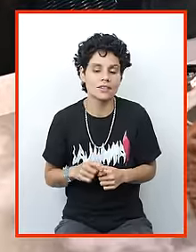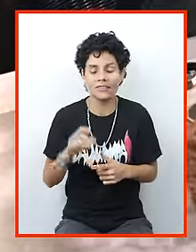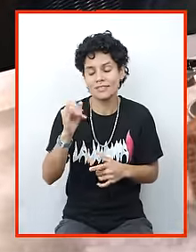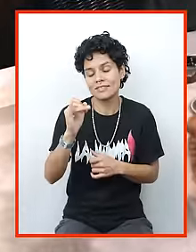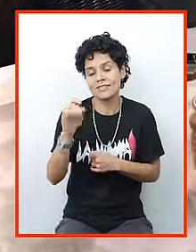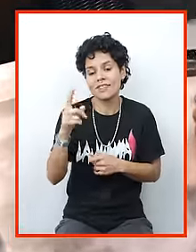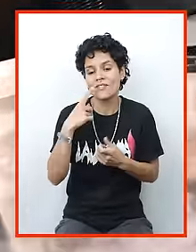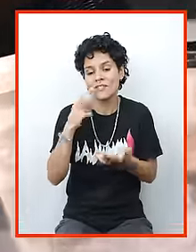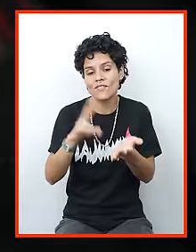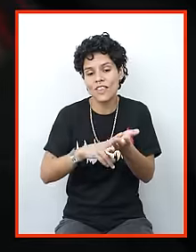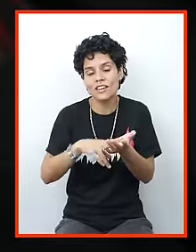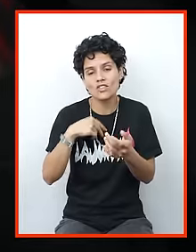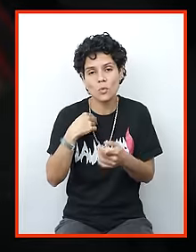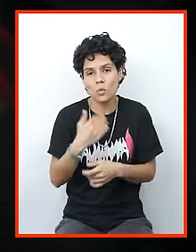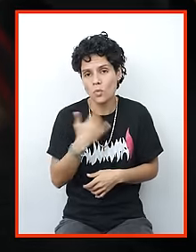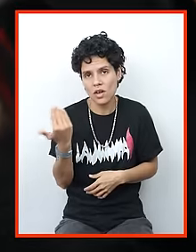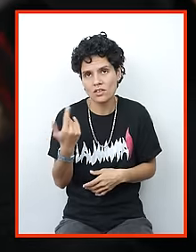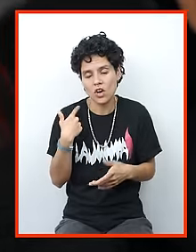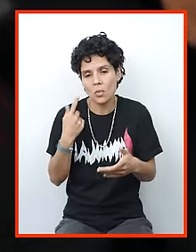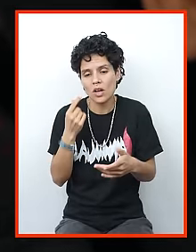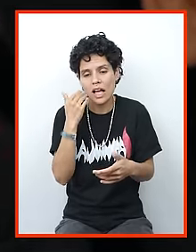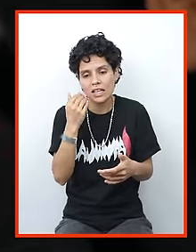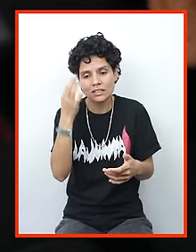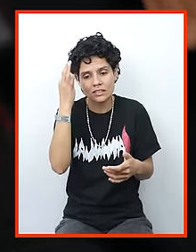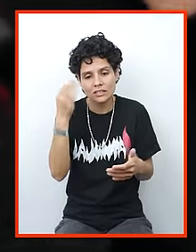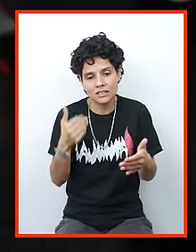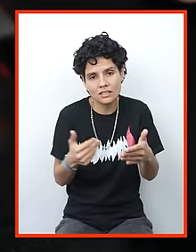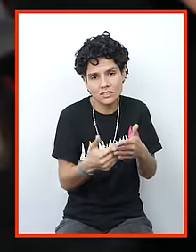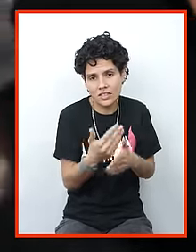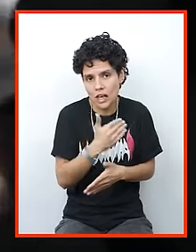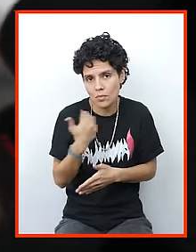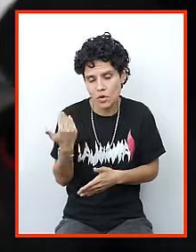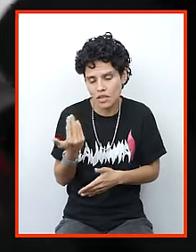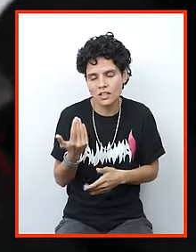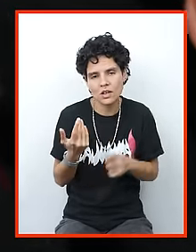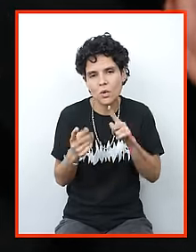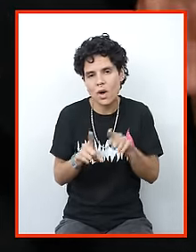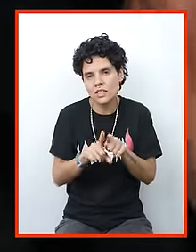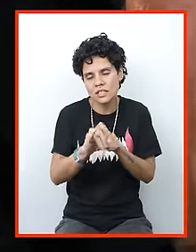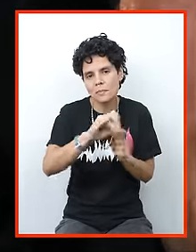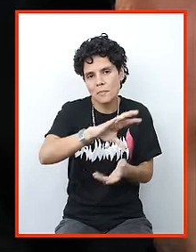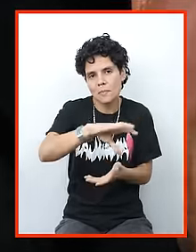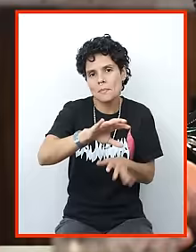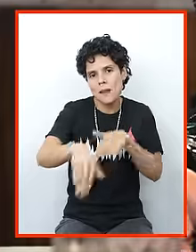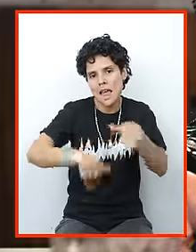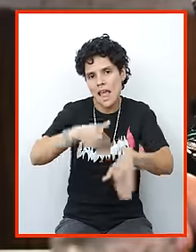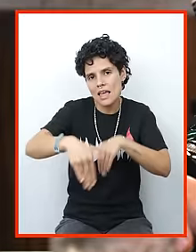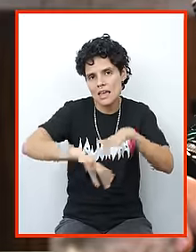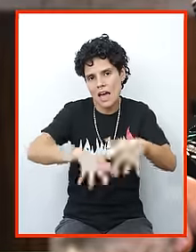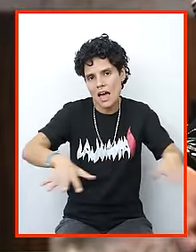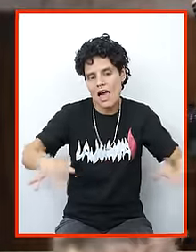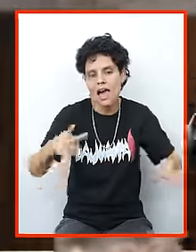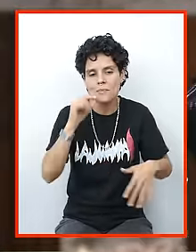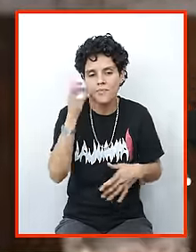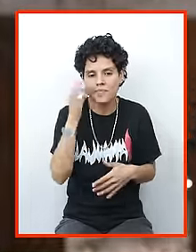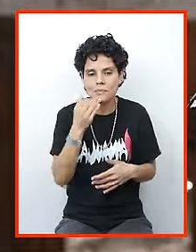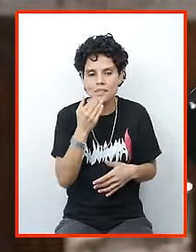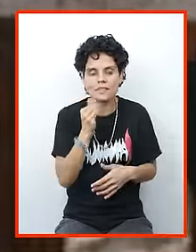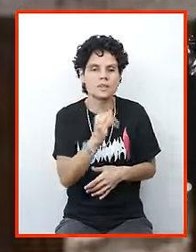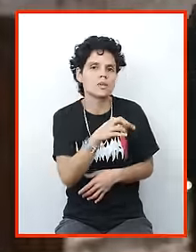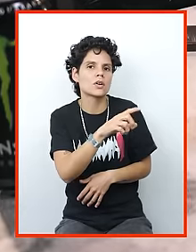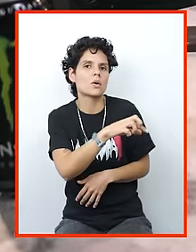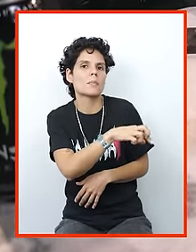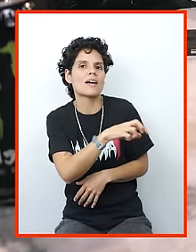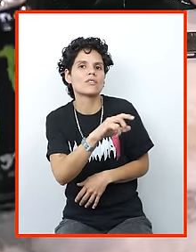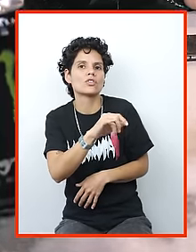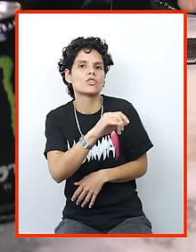estuve al borde, no, igual estuve hartas veces, pero... Ya. Sí, en Playa Amarilla, una vez casi me quedé. Pero de verdad, no. Como Pablo Chile, que se tiene un